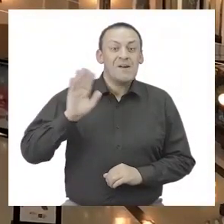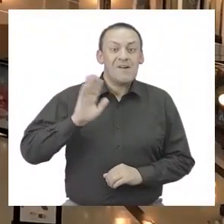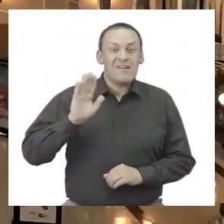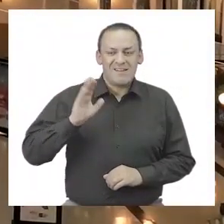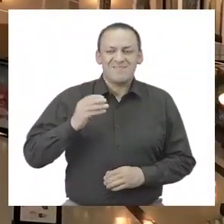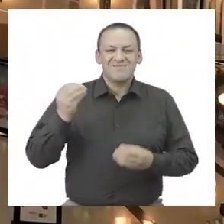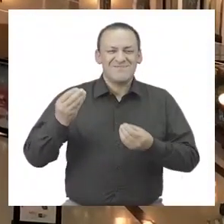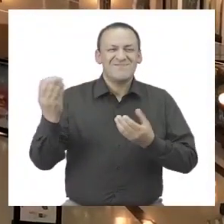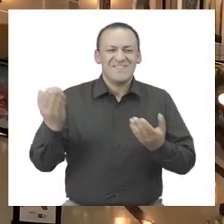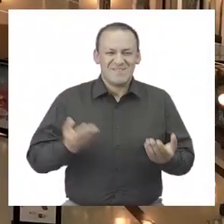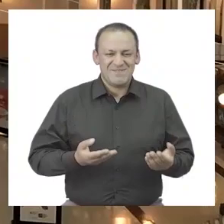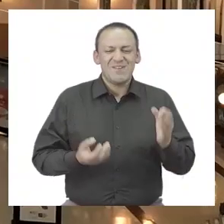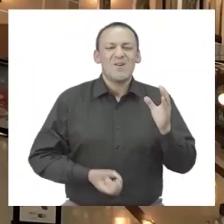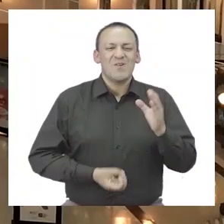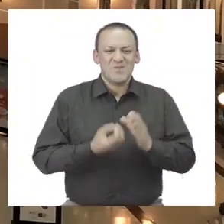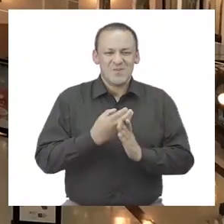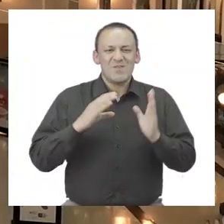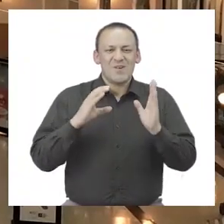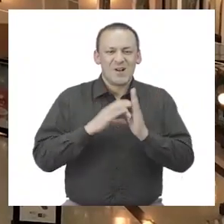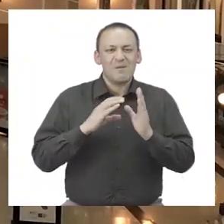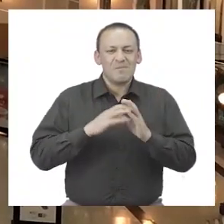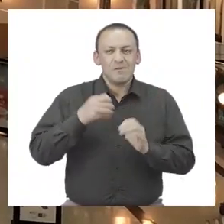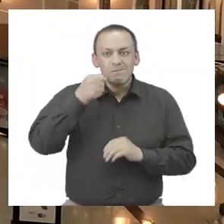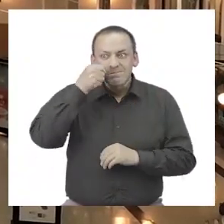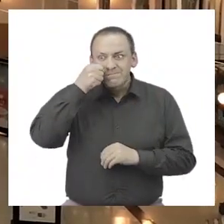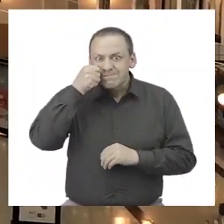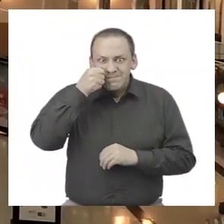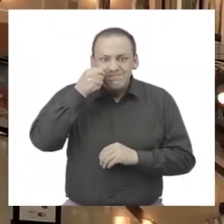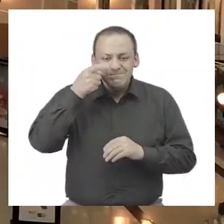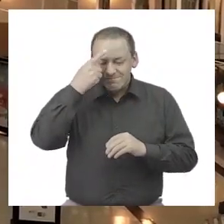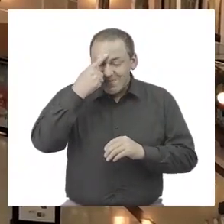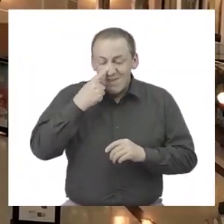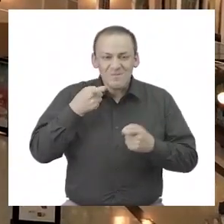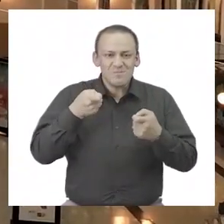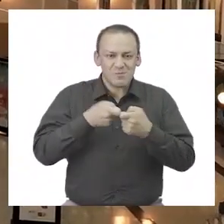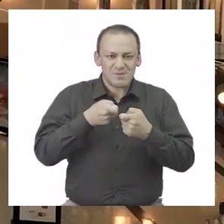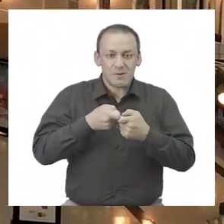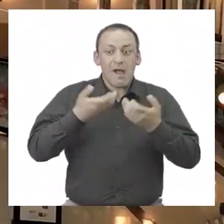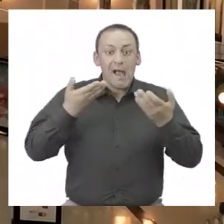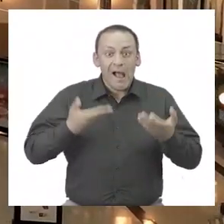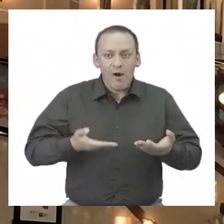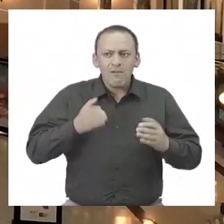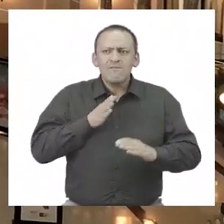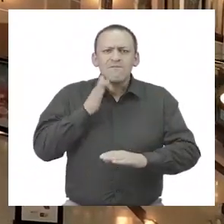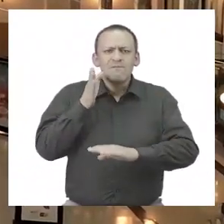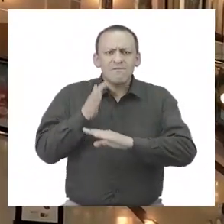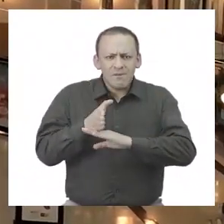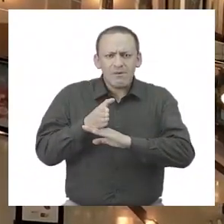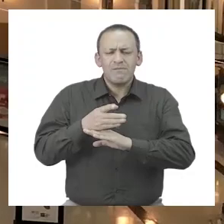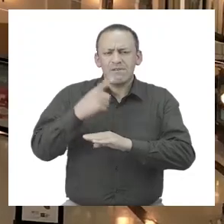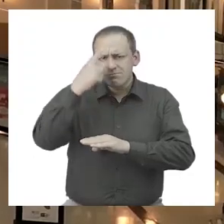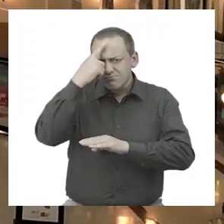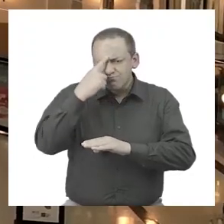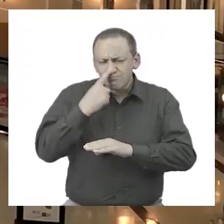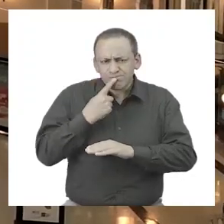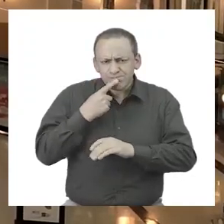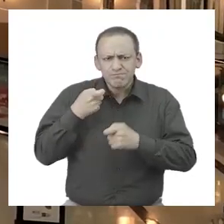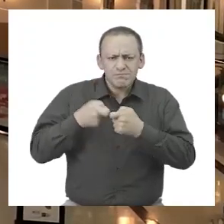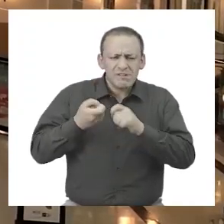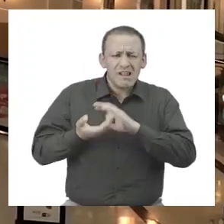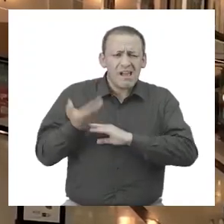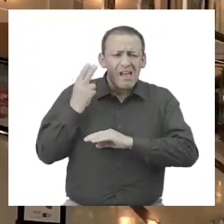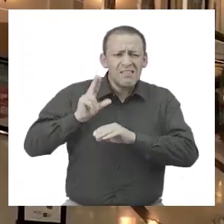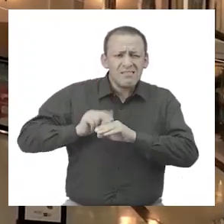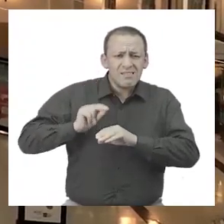Hola, les damos la bienvenida a un nuevo capítulo de Tras la Lupa del Museo. En esta ocasión visitaremos el área de antropología, donde